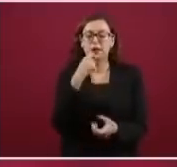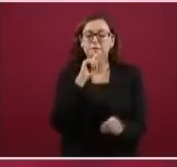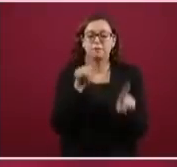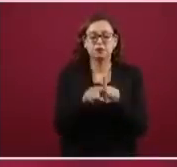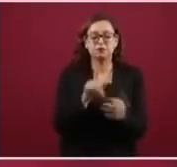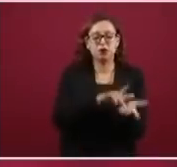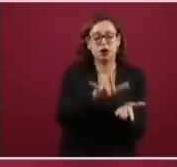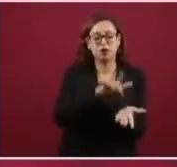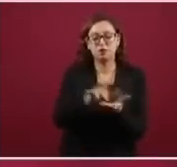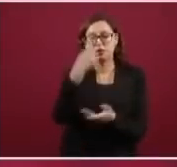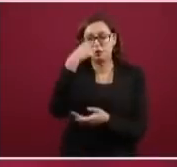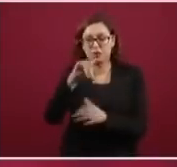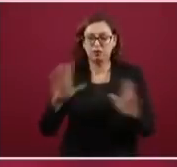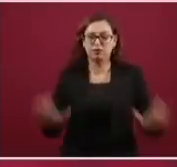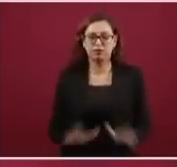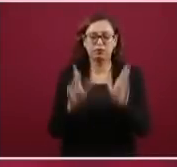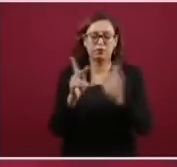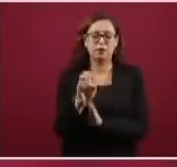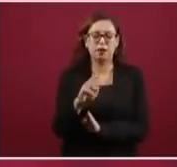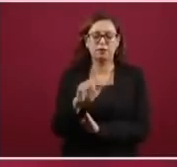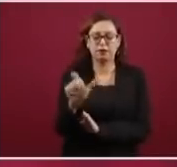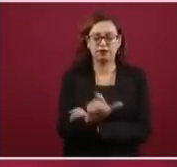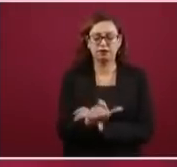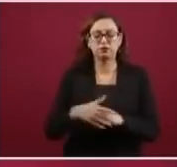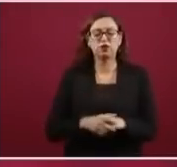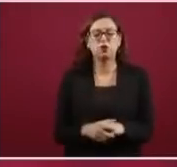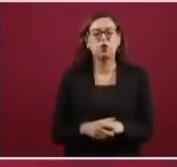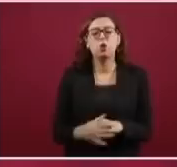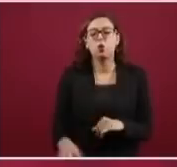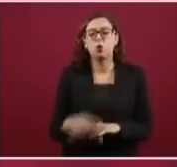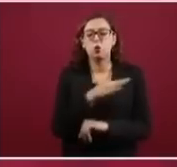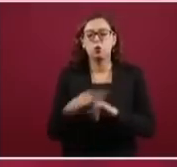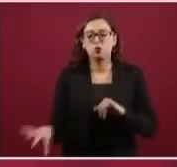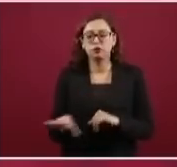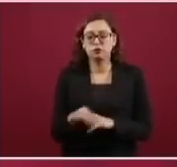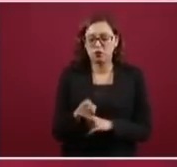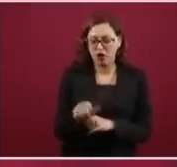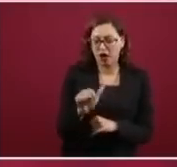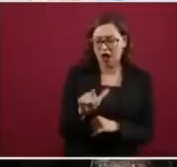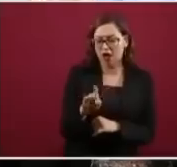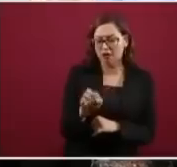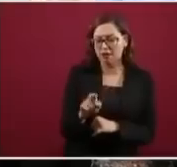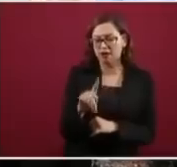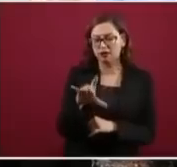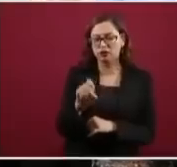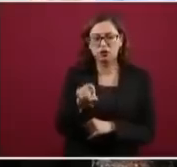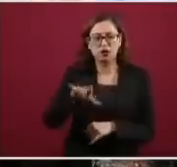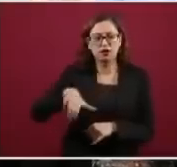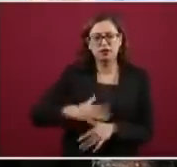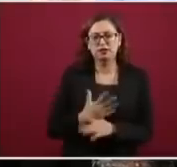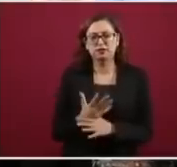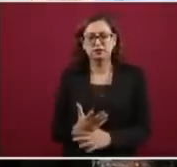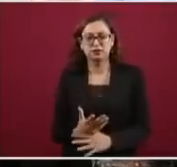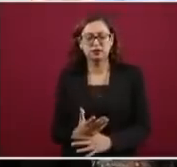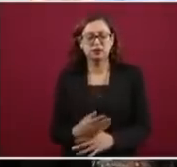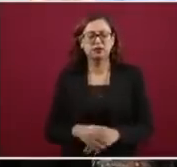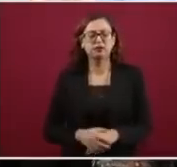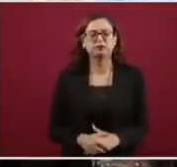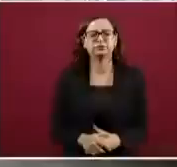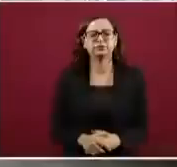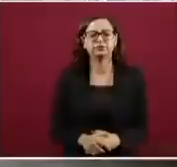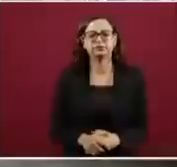destinados a reactivar a pemex finalmente a alberto ahora alberto hacía una referencia a